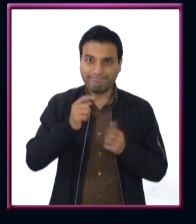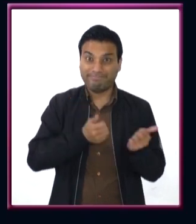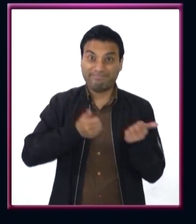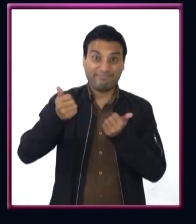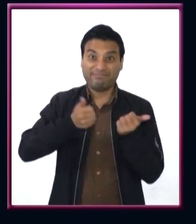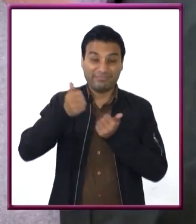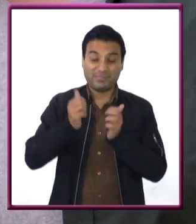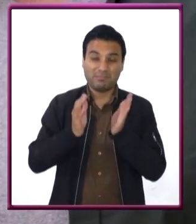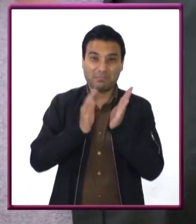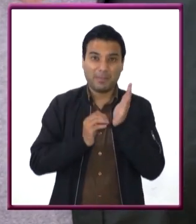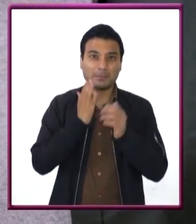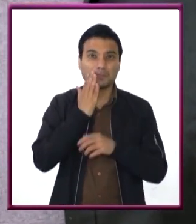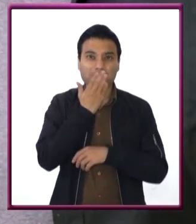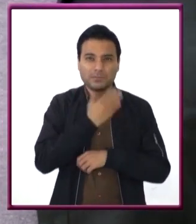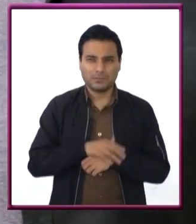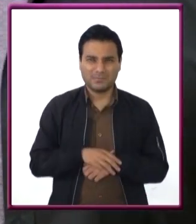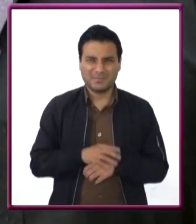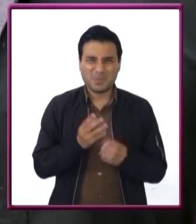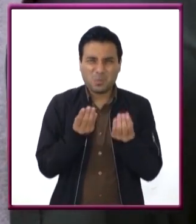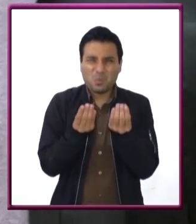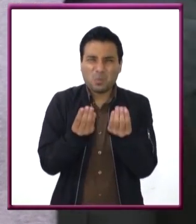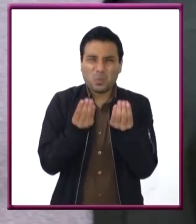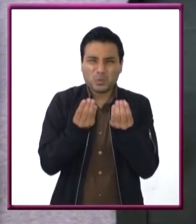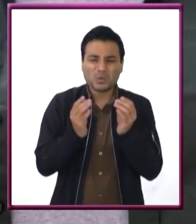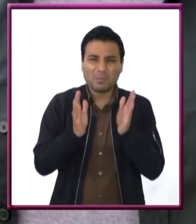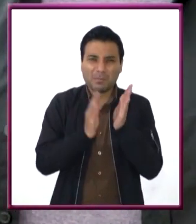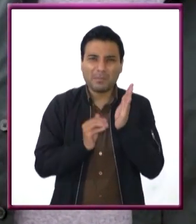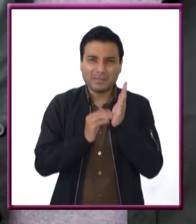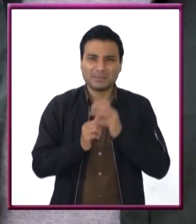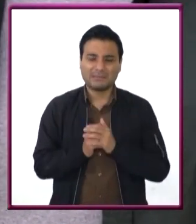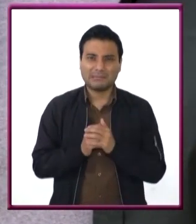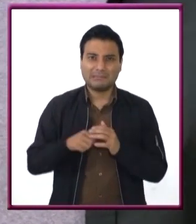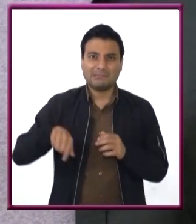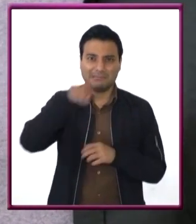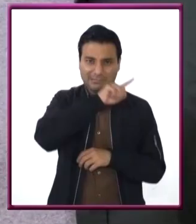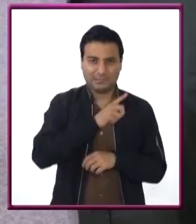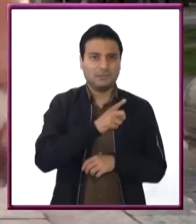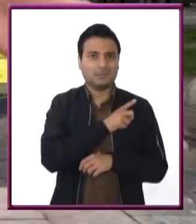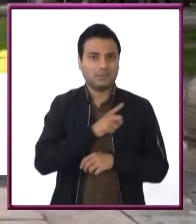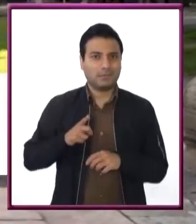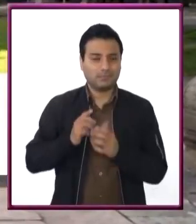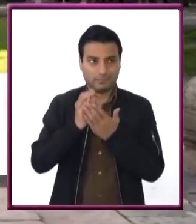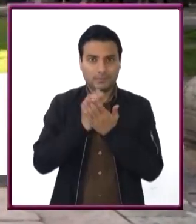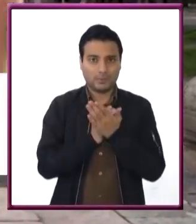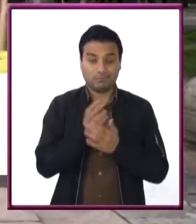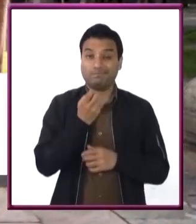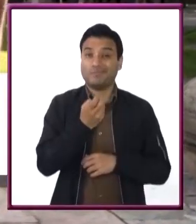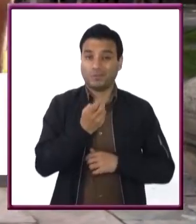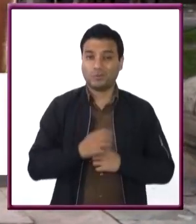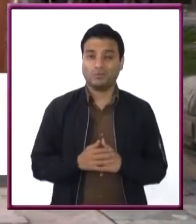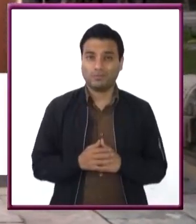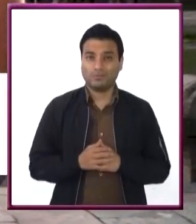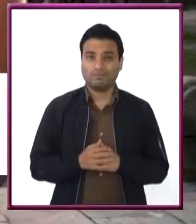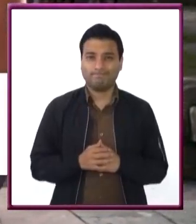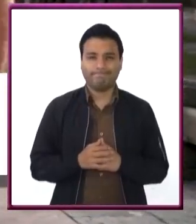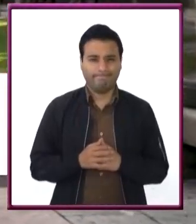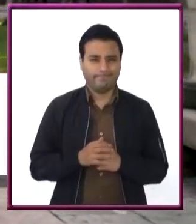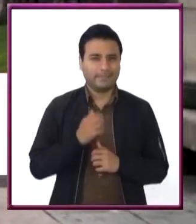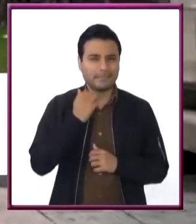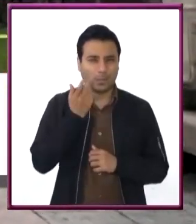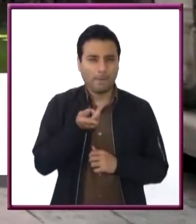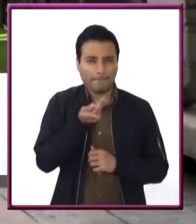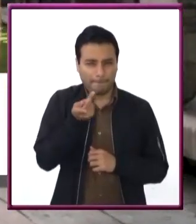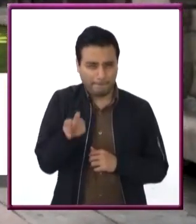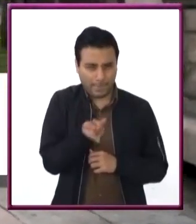de papel. ¿Qué? Eso es muchísimo papel. Deberíamos bajarle un poquito al consumo, ¿no crees? Elemental, compañera. Me